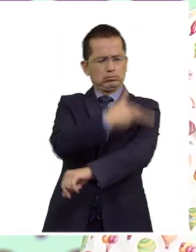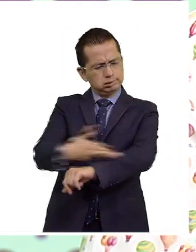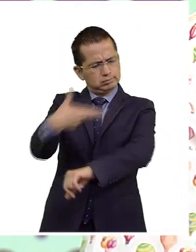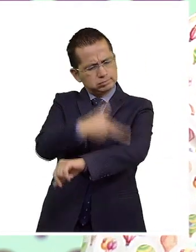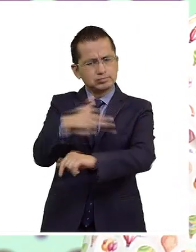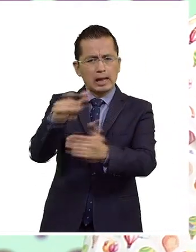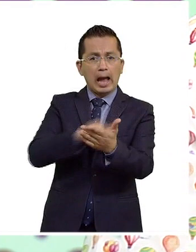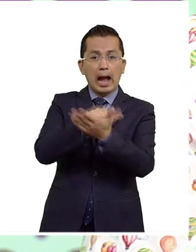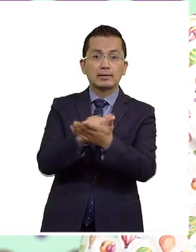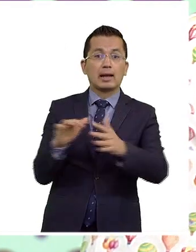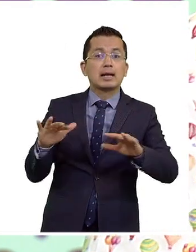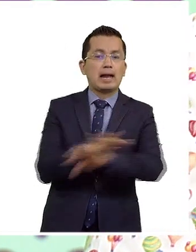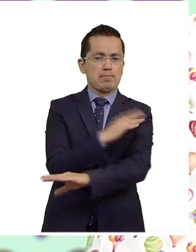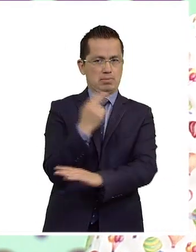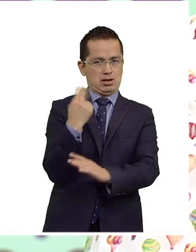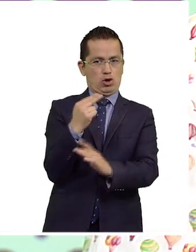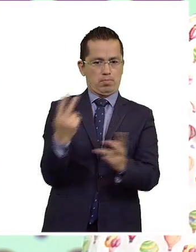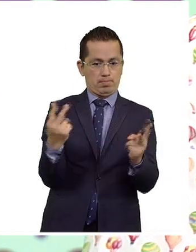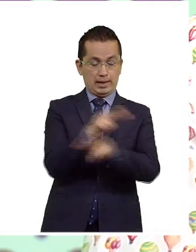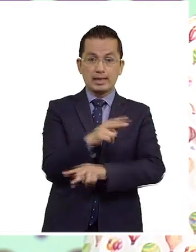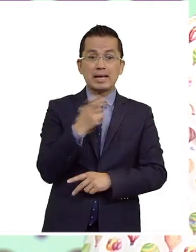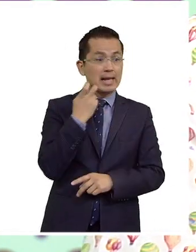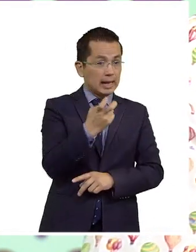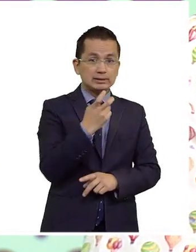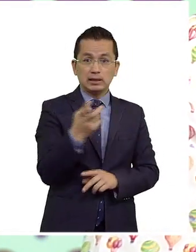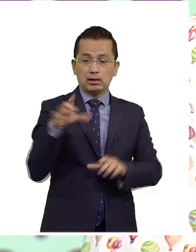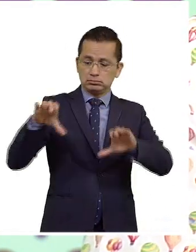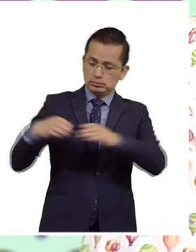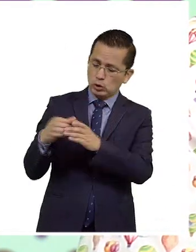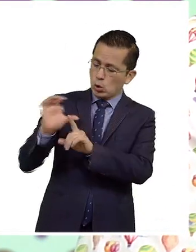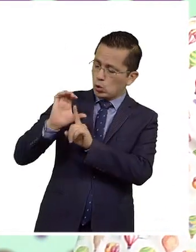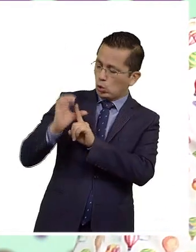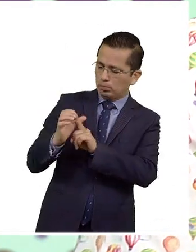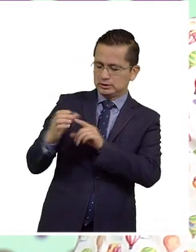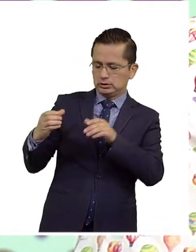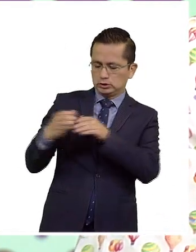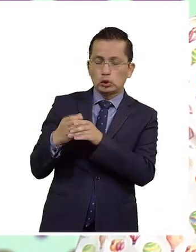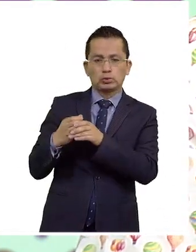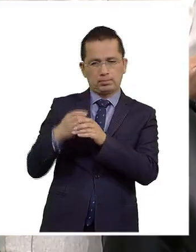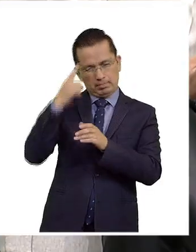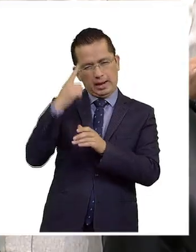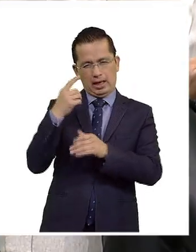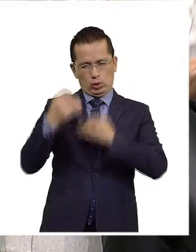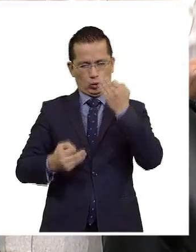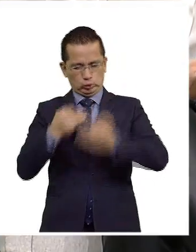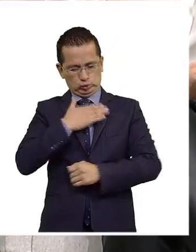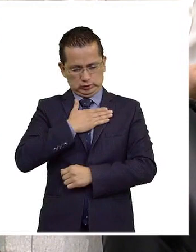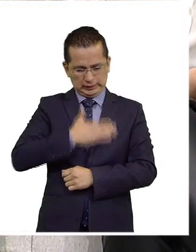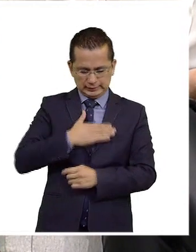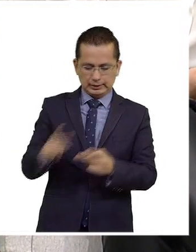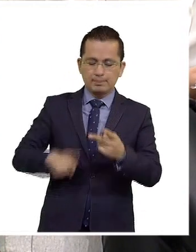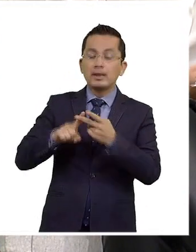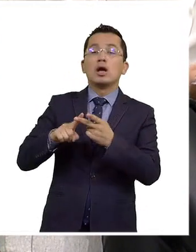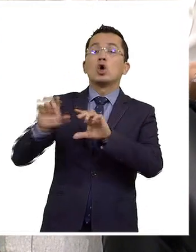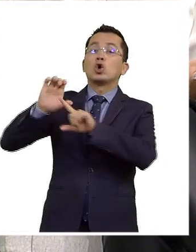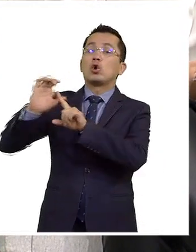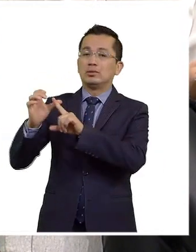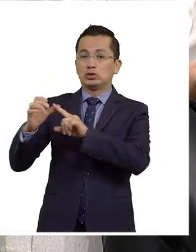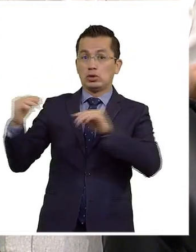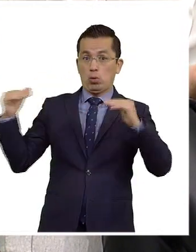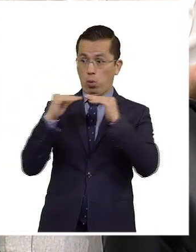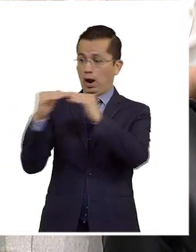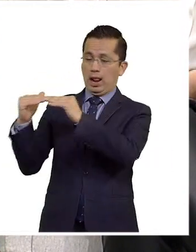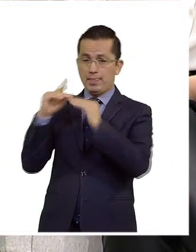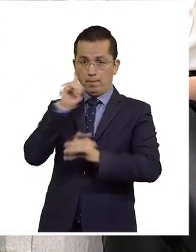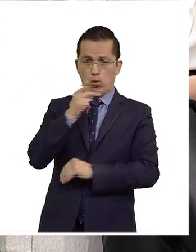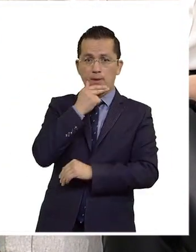reforma que ya fue dictaminada por las Comisiones Unidas de Procuración de Justicia con Igualdad de Género. El día de